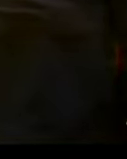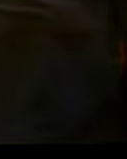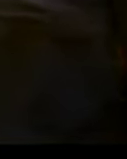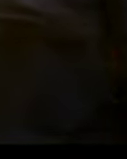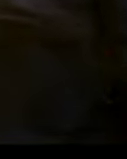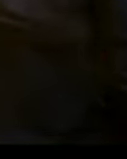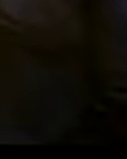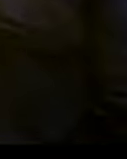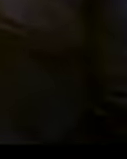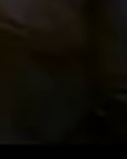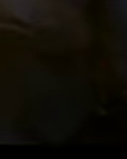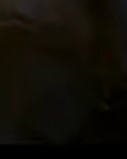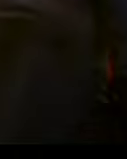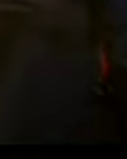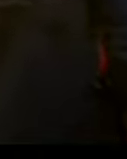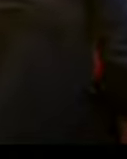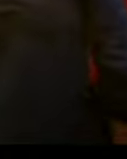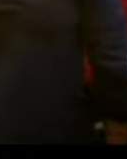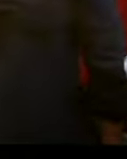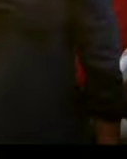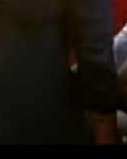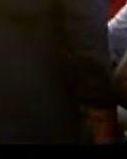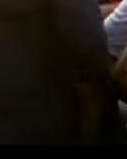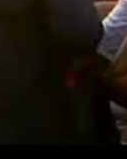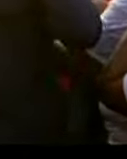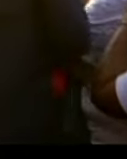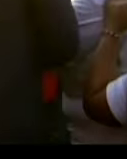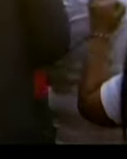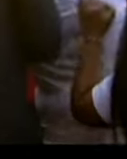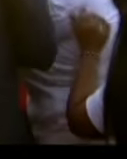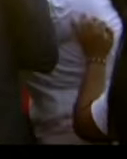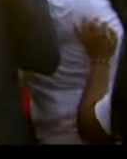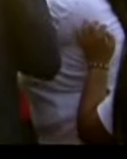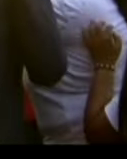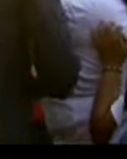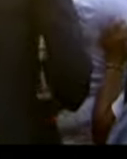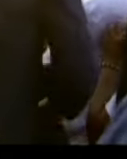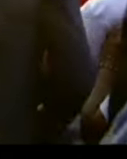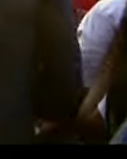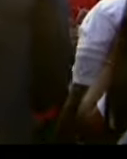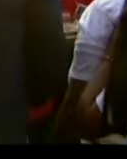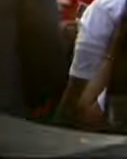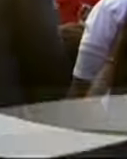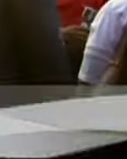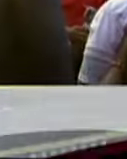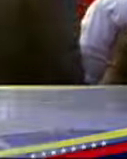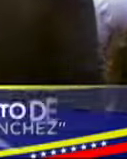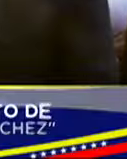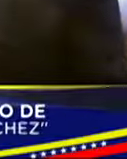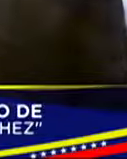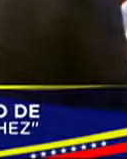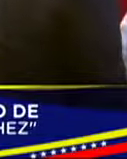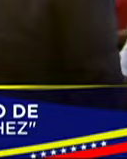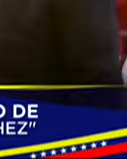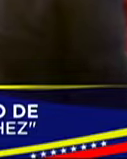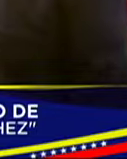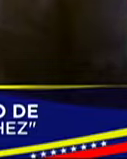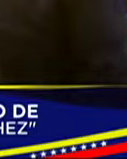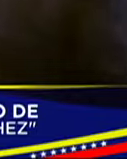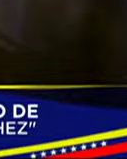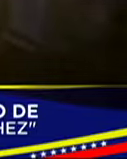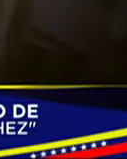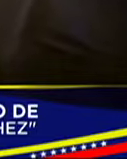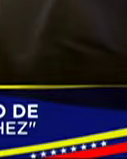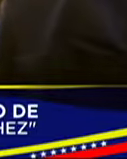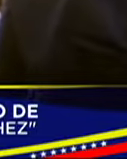saludando al jefe de Estado venezolano, abrazándolo. Amor con amor se paga, decía el jefe de